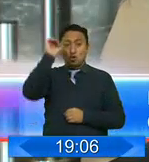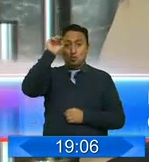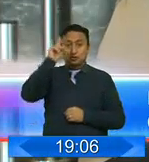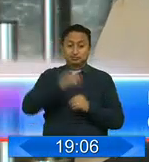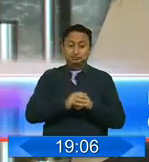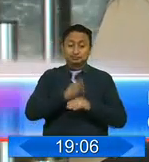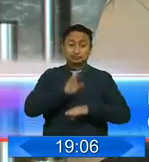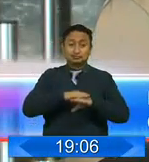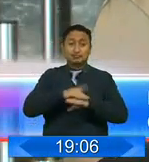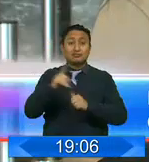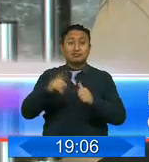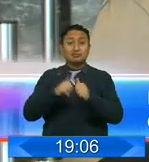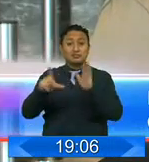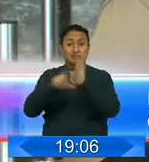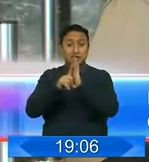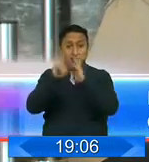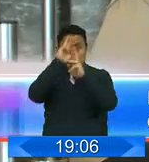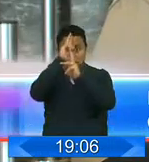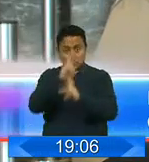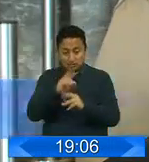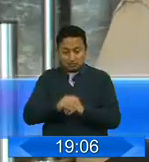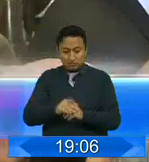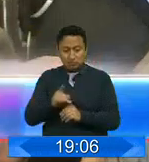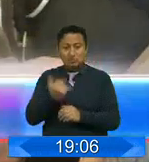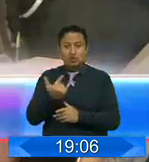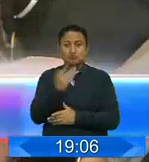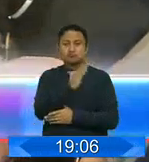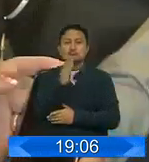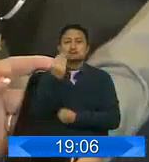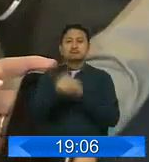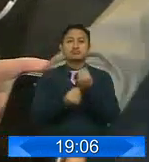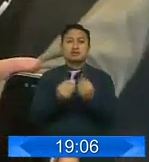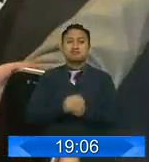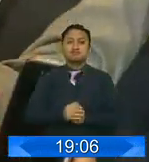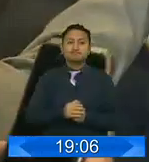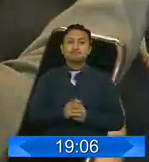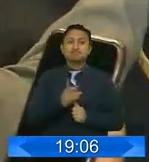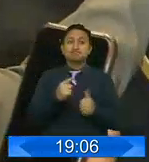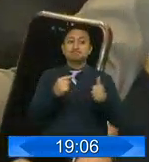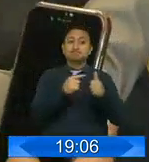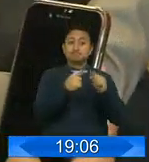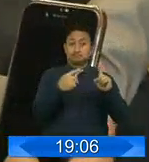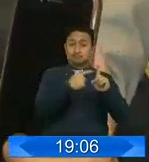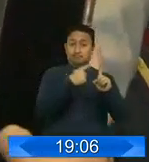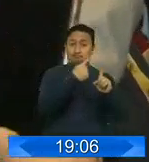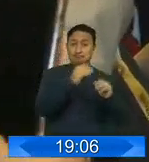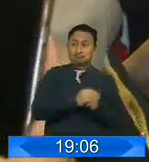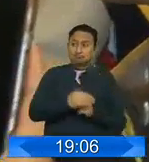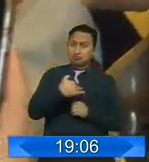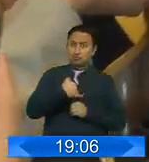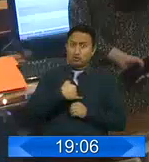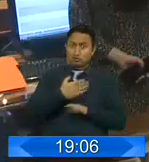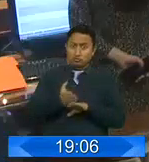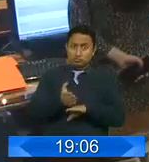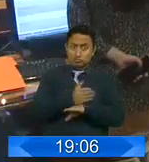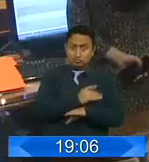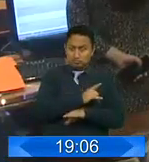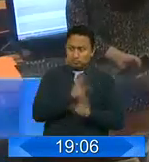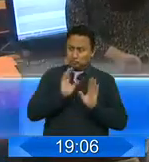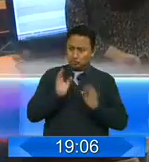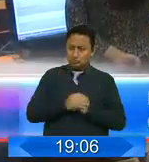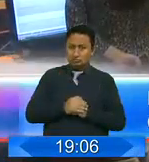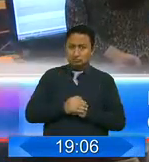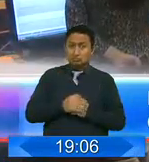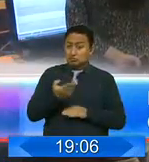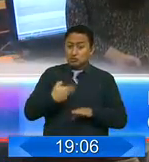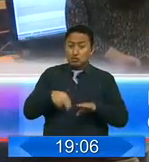seguridad jurídica hay que tomar una definición. Mientras que el legislador rechaza cualquier posibilidad de ser separado del cargo, dice que